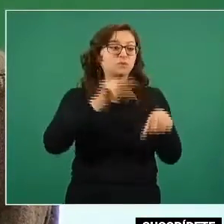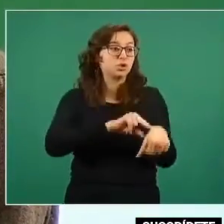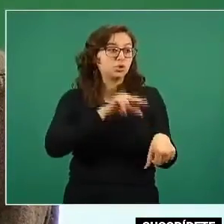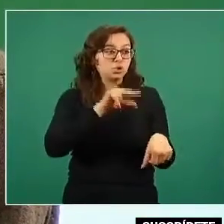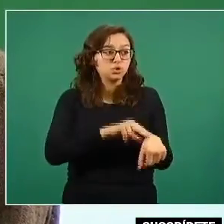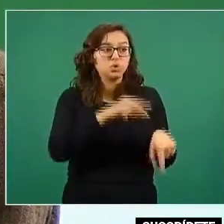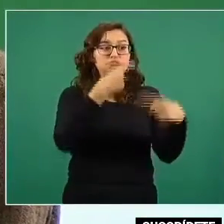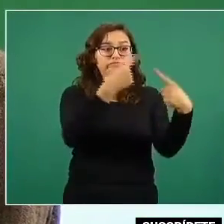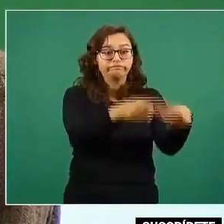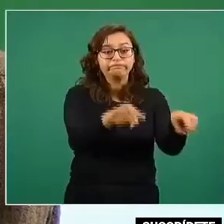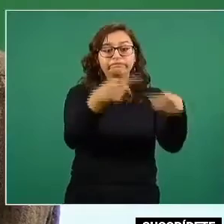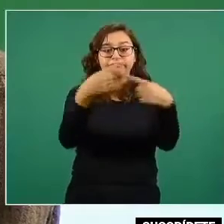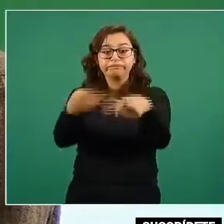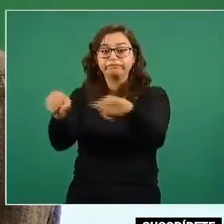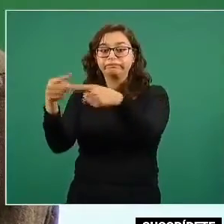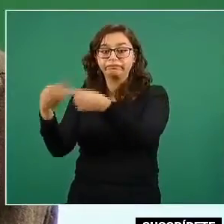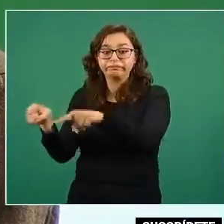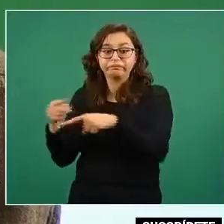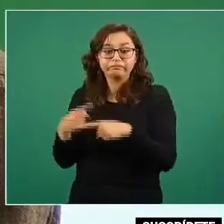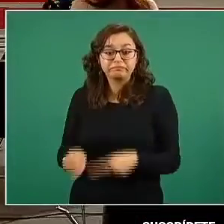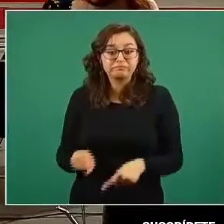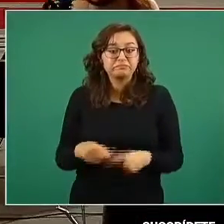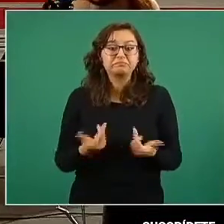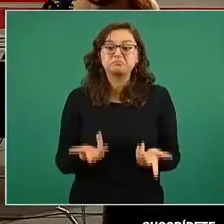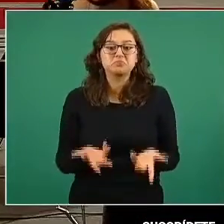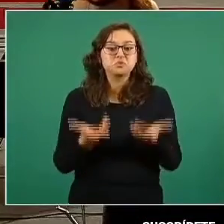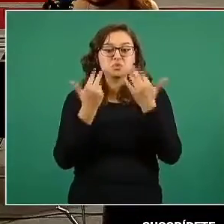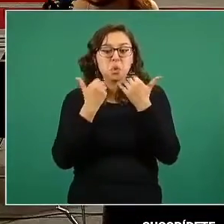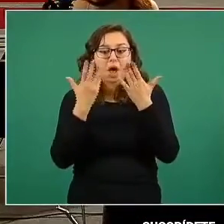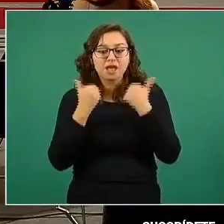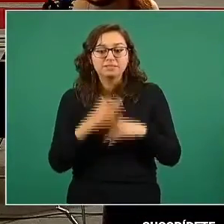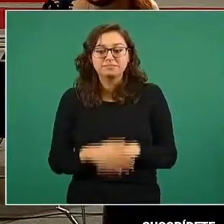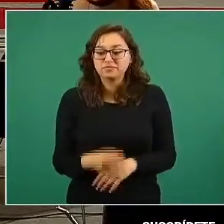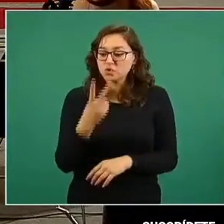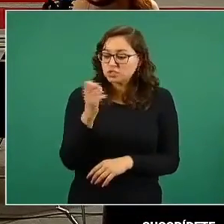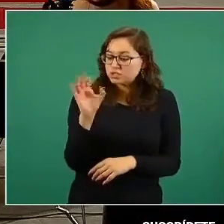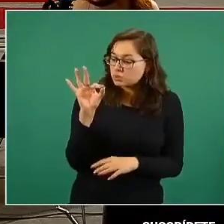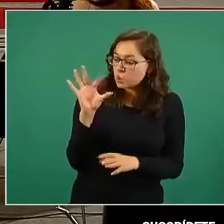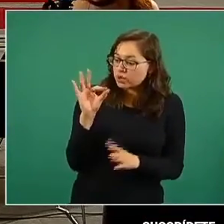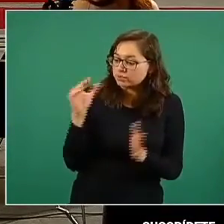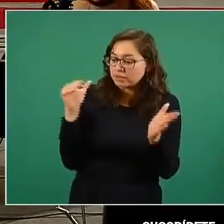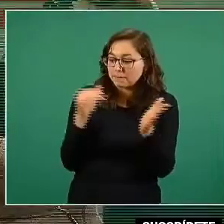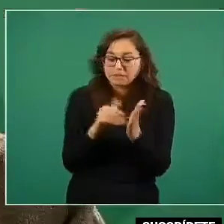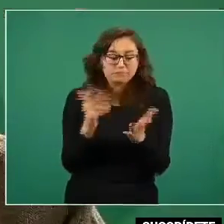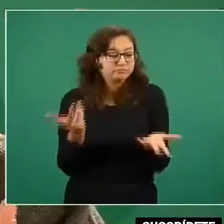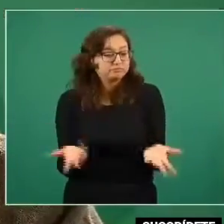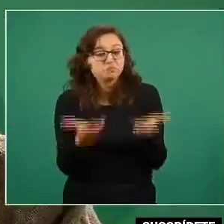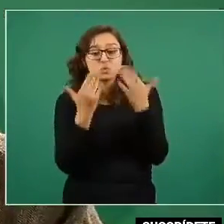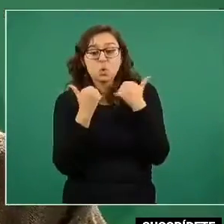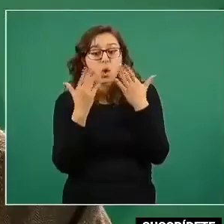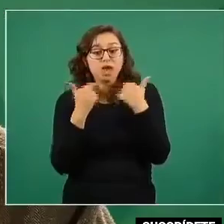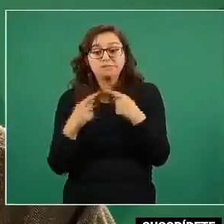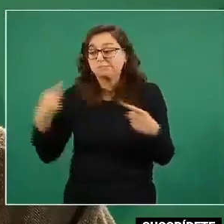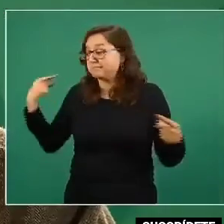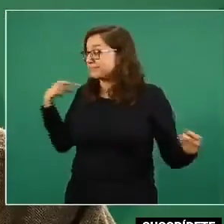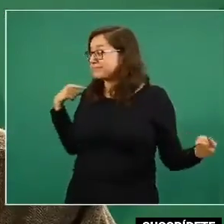ramas del personal de salud, hacen falta en México, han hecho falta en México a lo largo de todos estos años. Esto